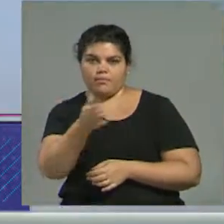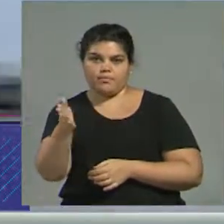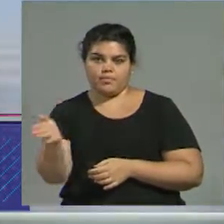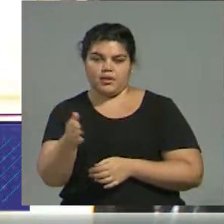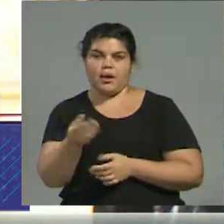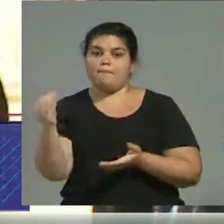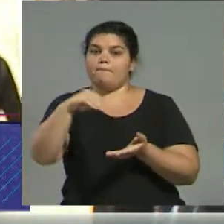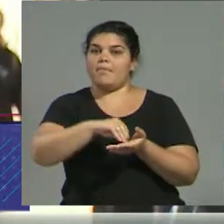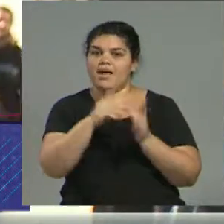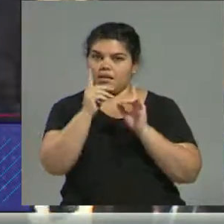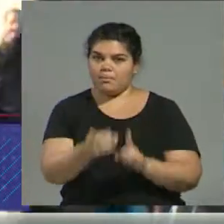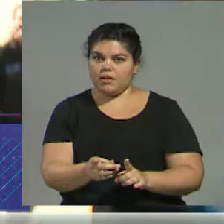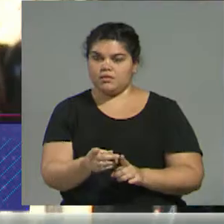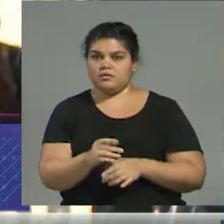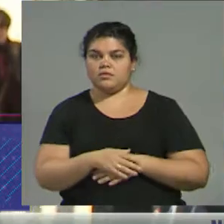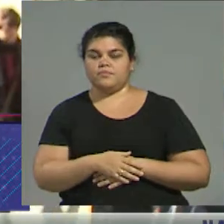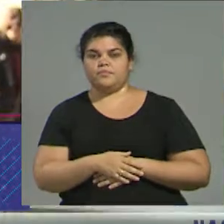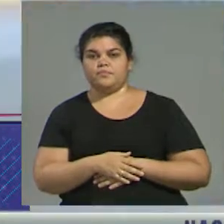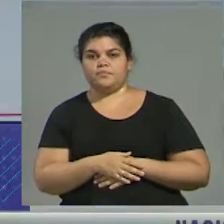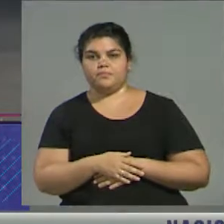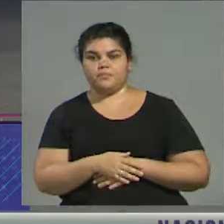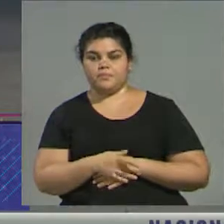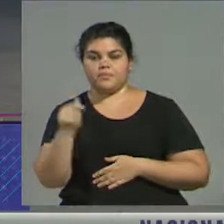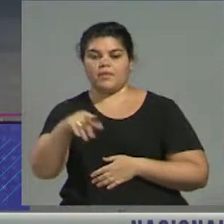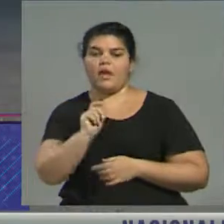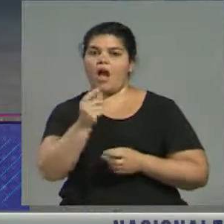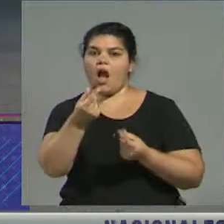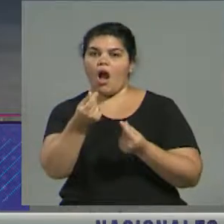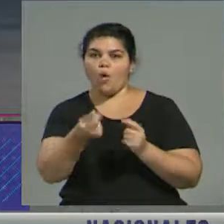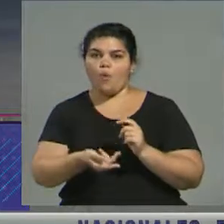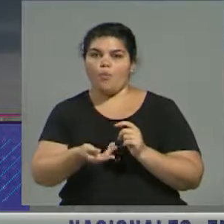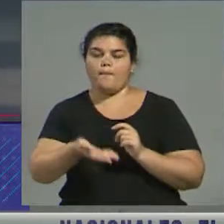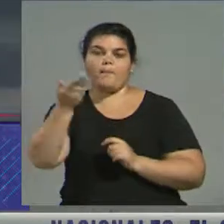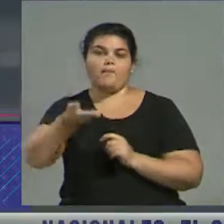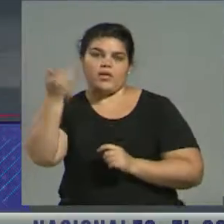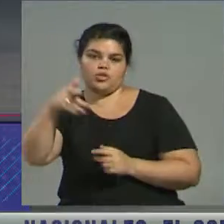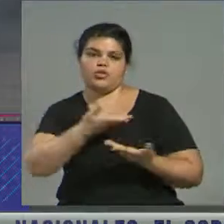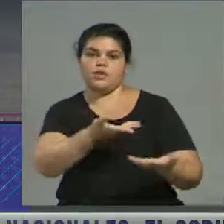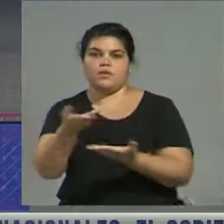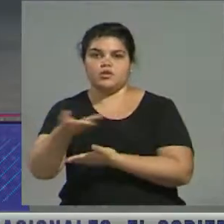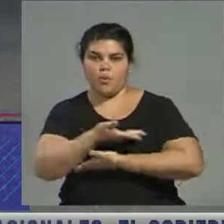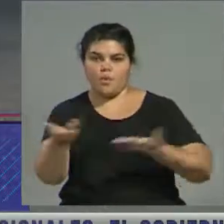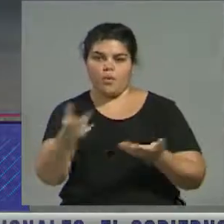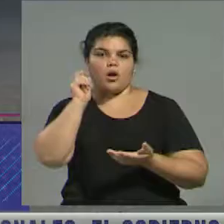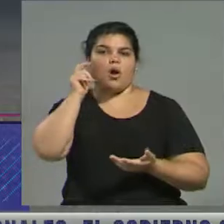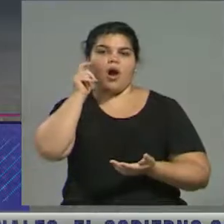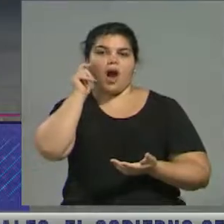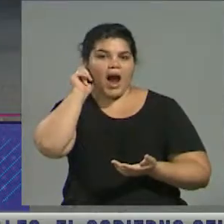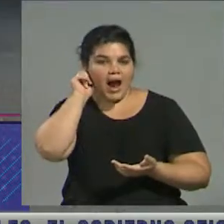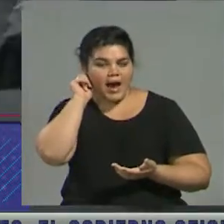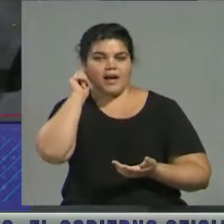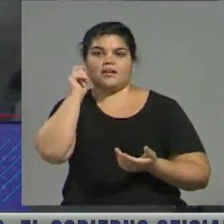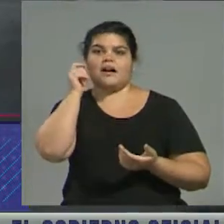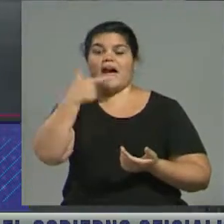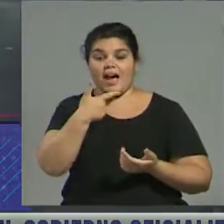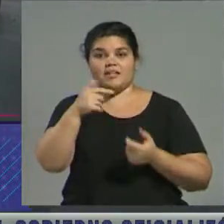suma, como bien mencionaba recién, los aumentos que se vienen en tarifas de servicios públicos, tanto en gas, en agua